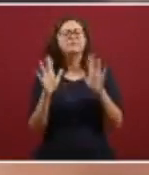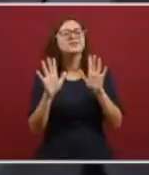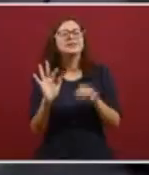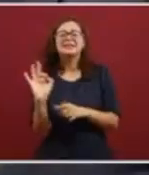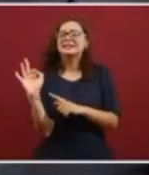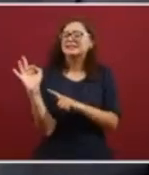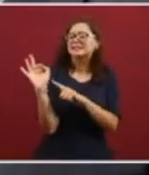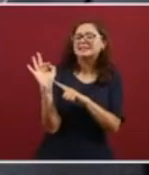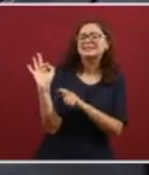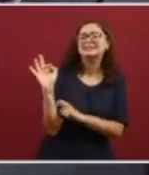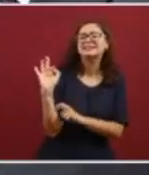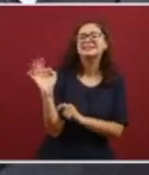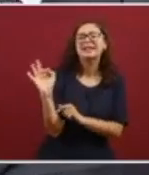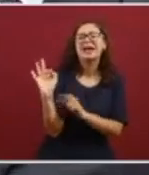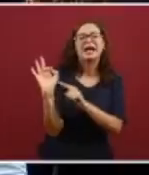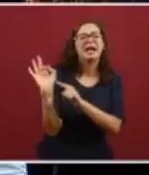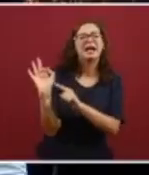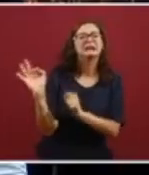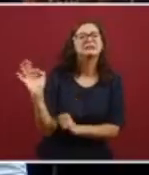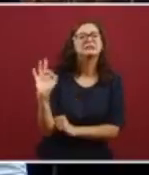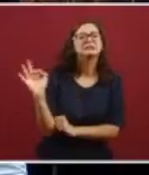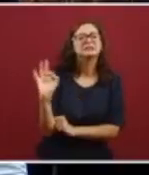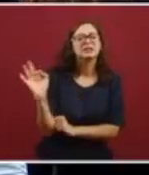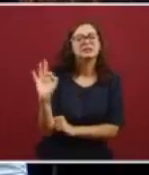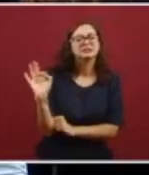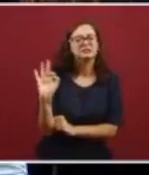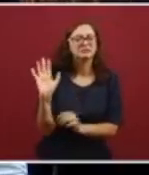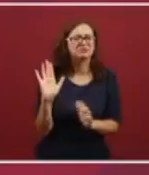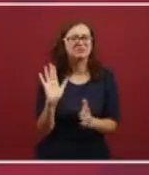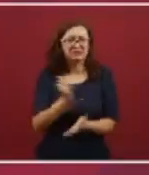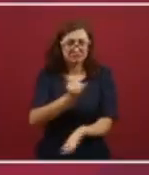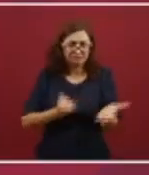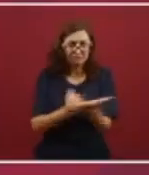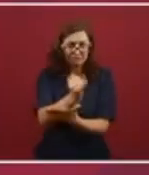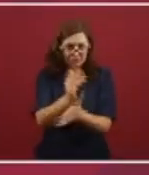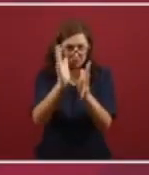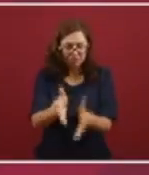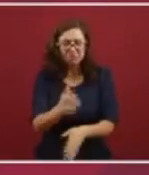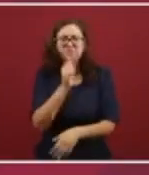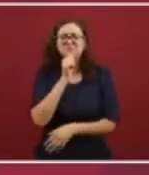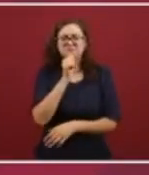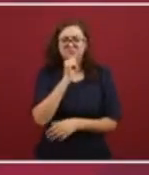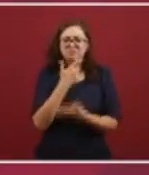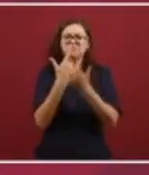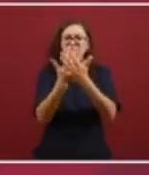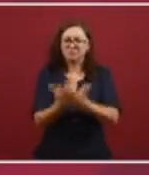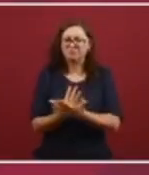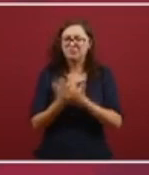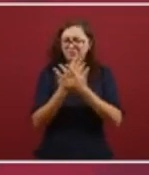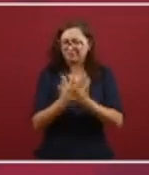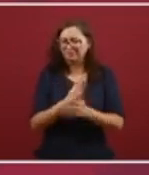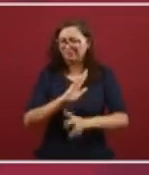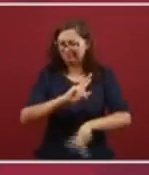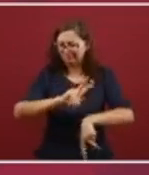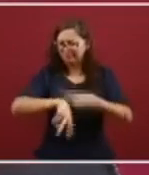Todavía. Es probable. Todavía no. Vamos a esperar. Y